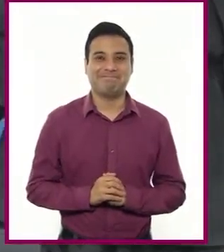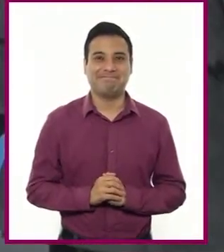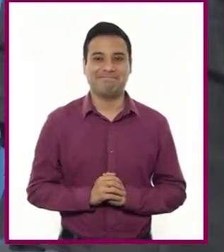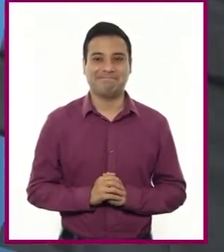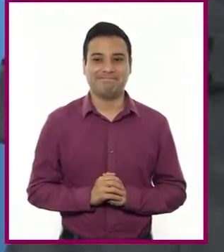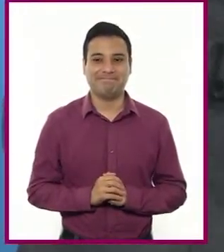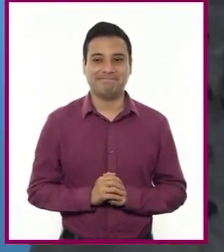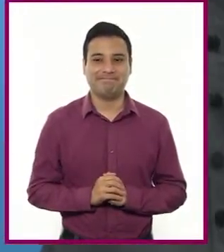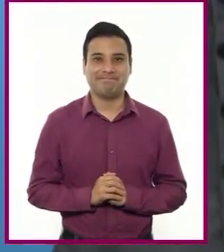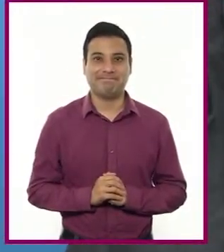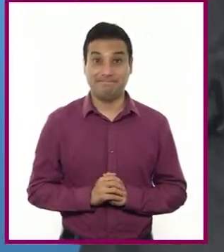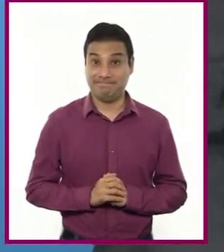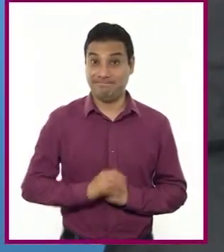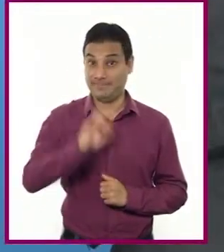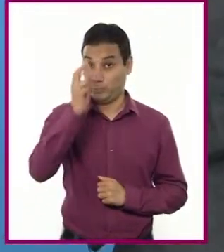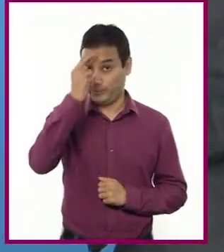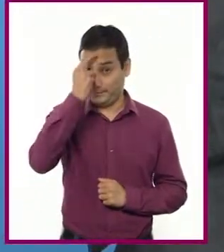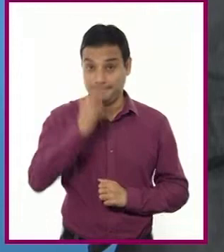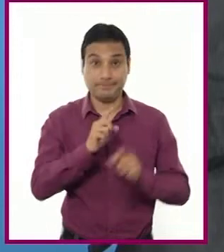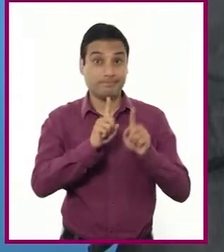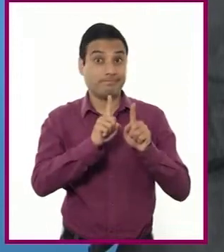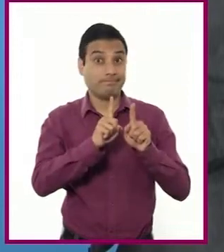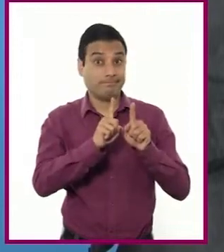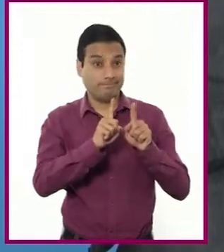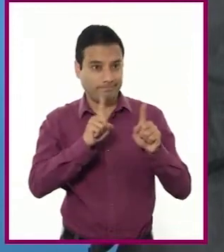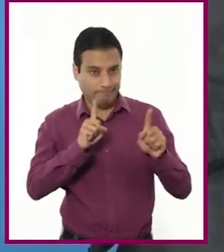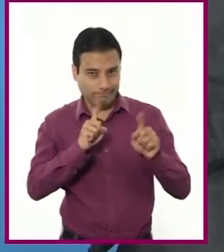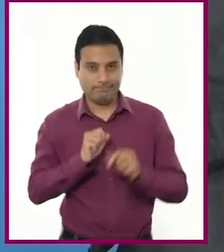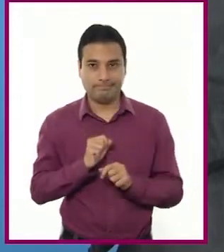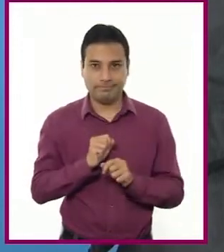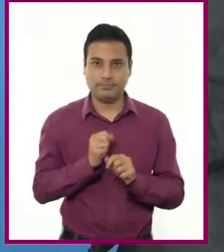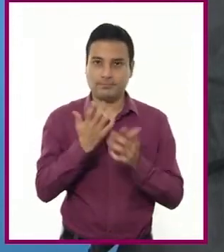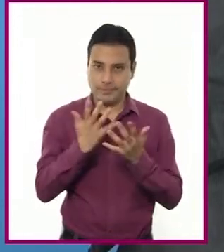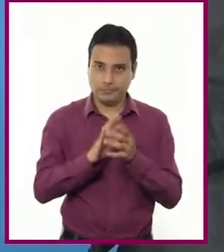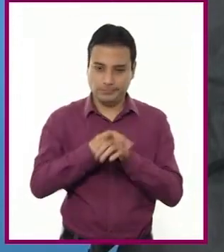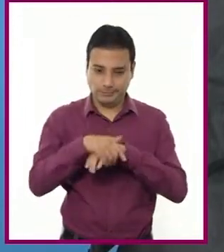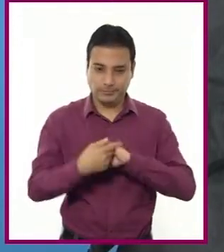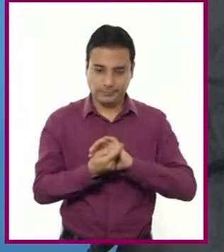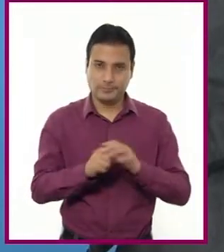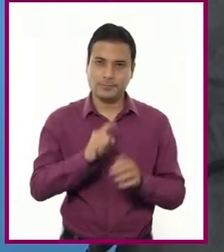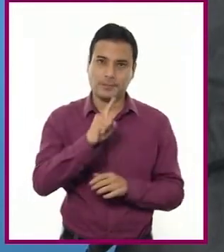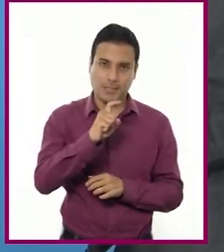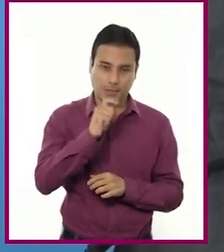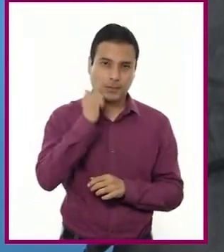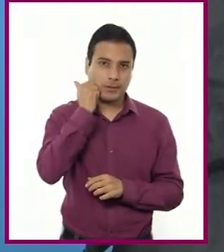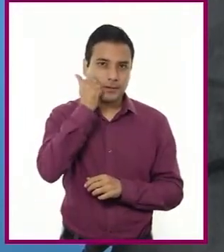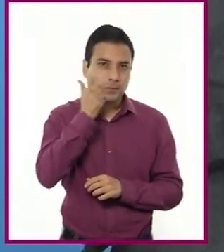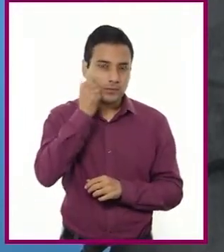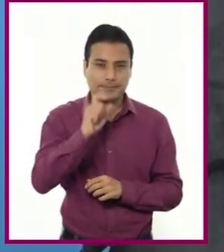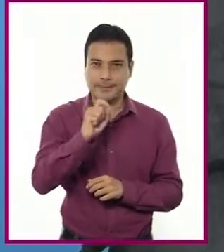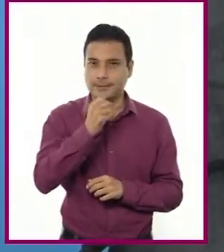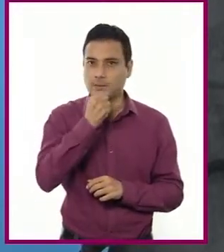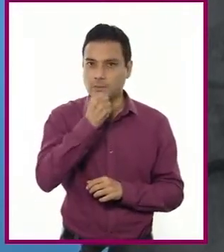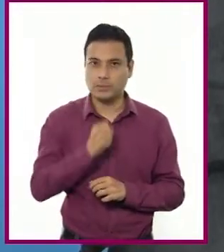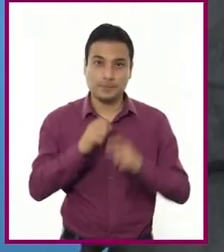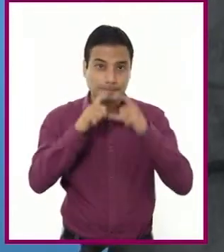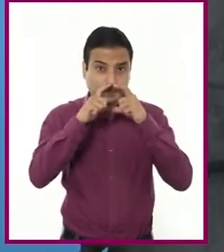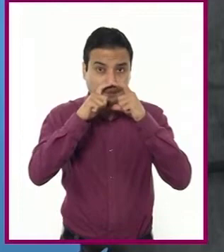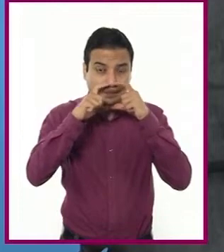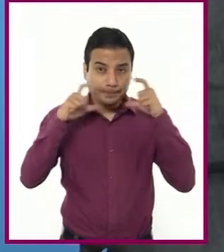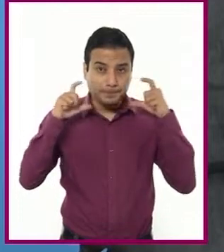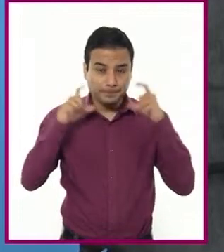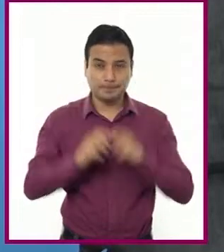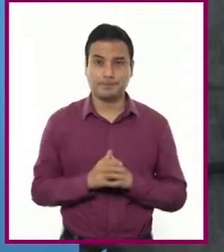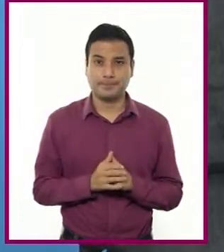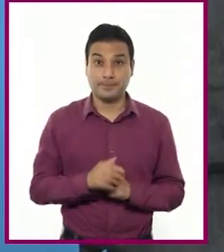Recuerden mantener la sana distancia, lavarse las manos con agua y jabón durante 20 segundos, usar el cubrebocas de manera correcta.